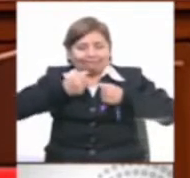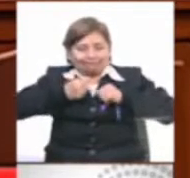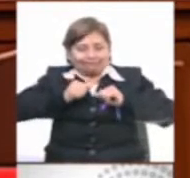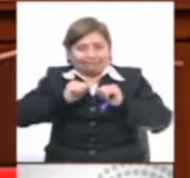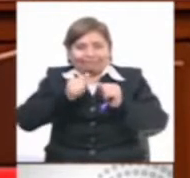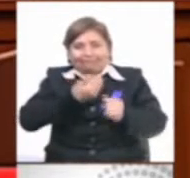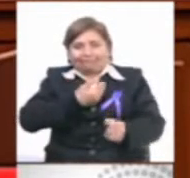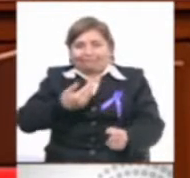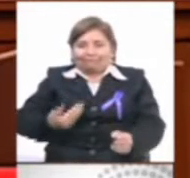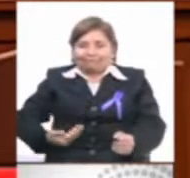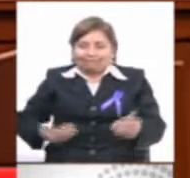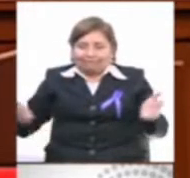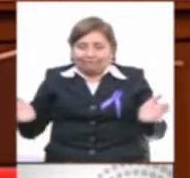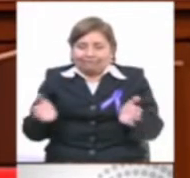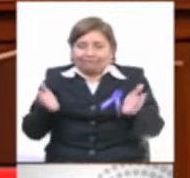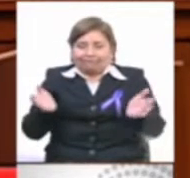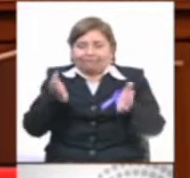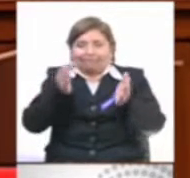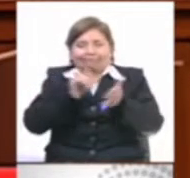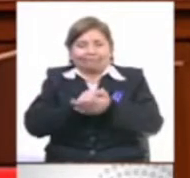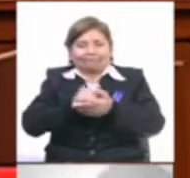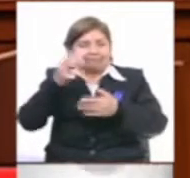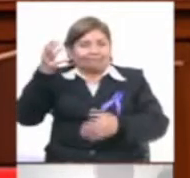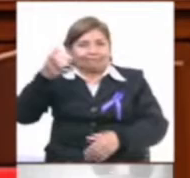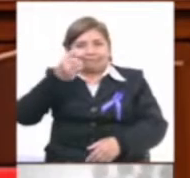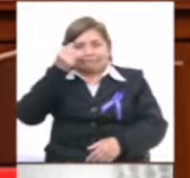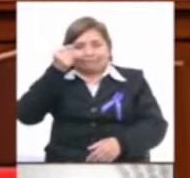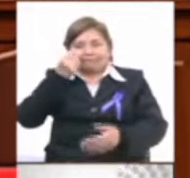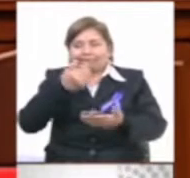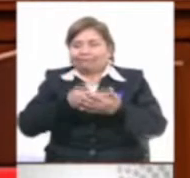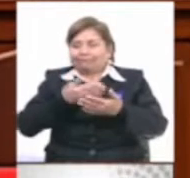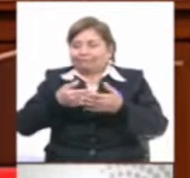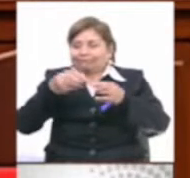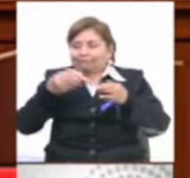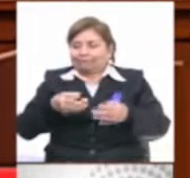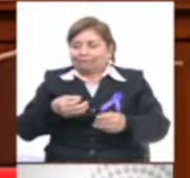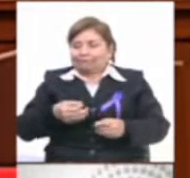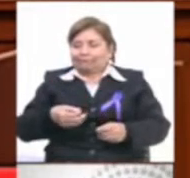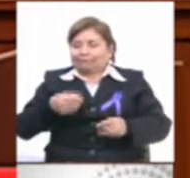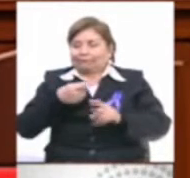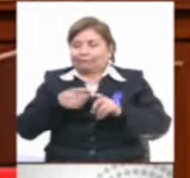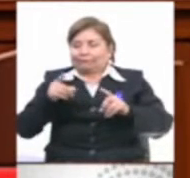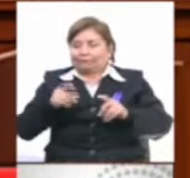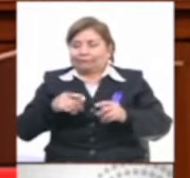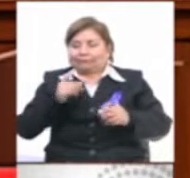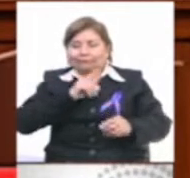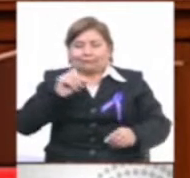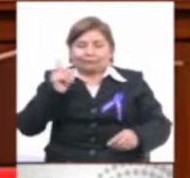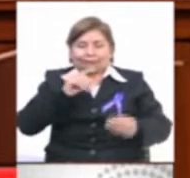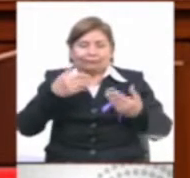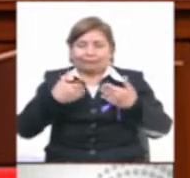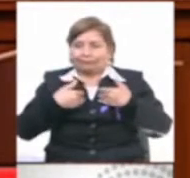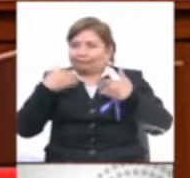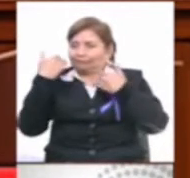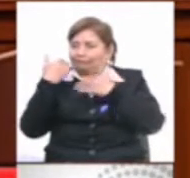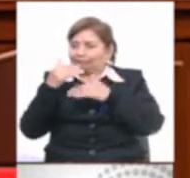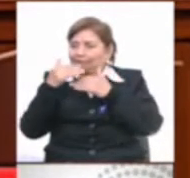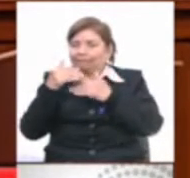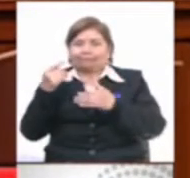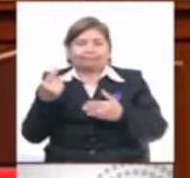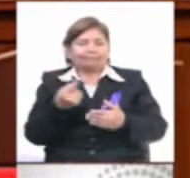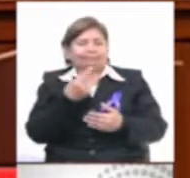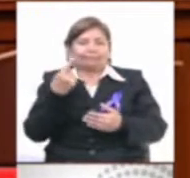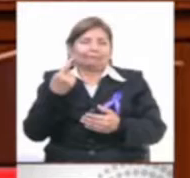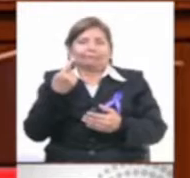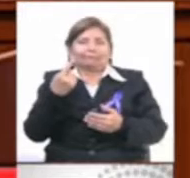como gobierno se han enfocado en lograr esas metas y superarlas. Sin embargo, no queremos limitarnos